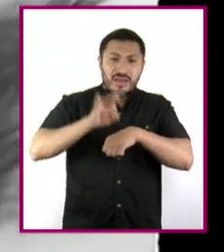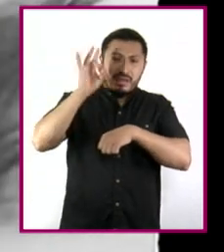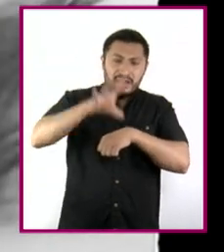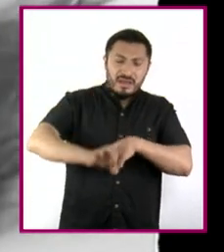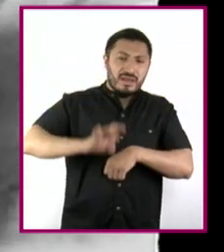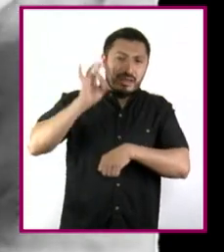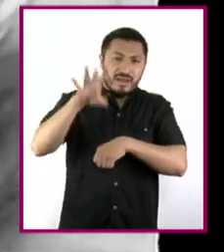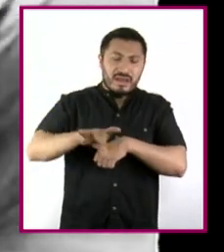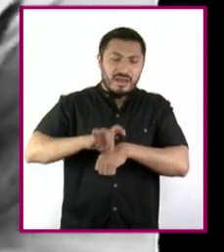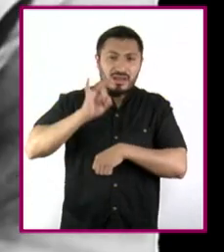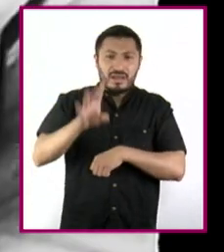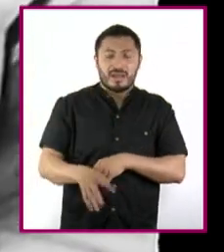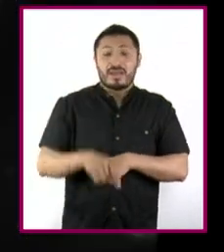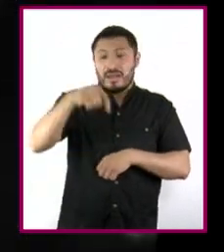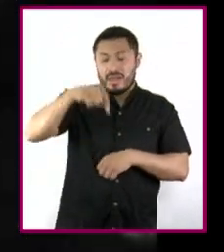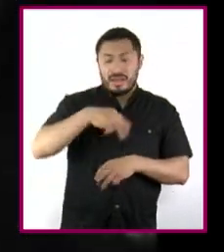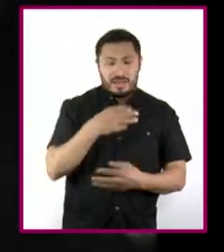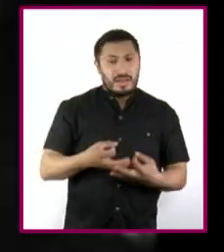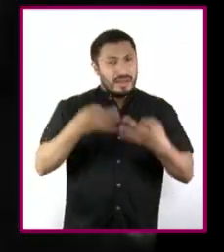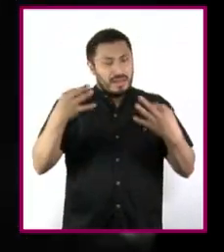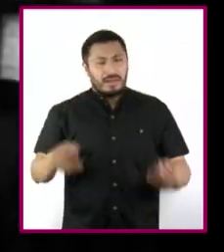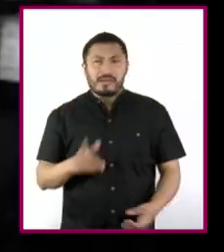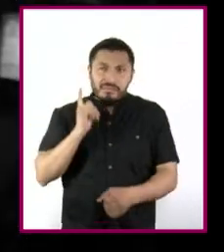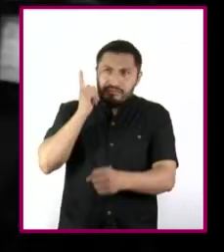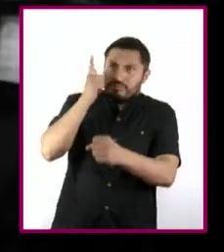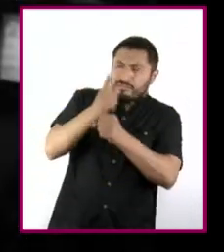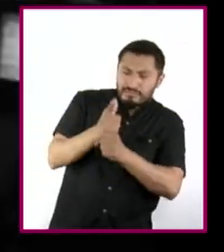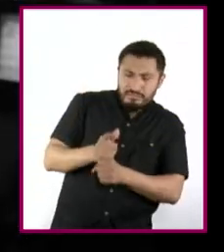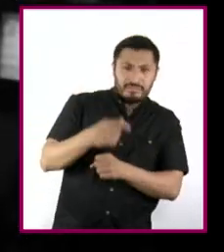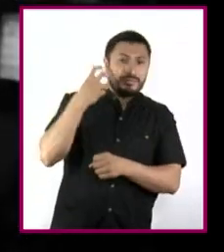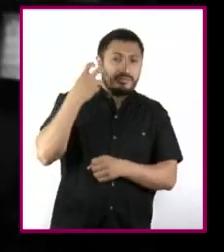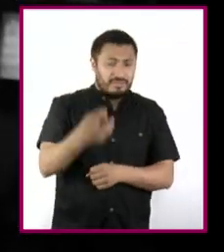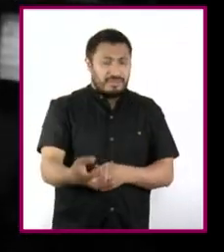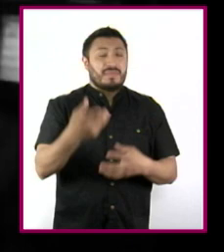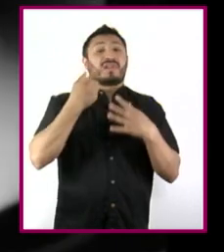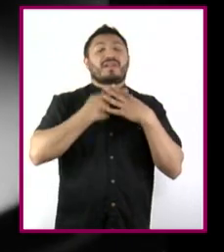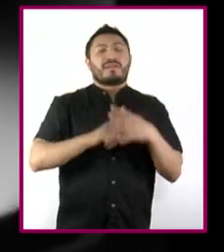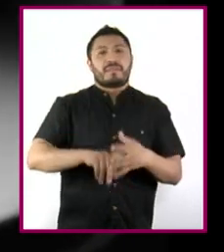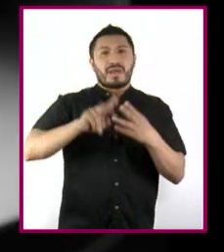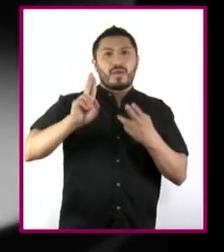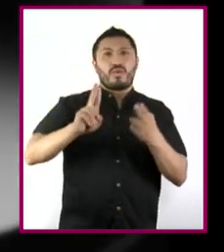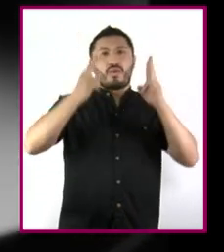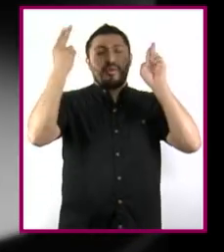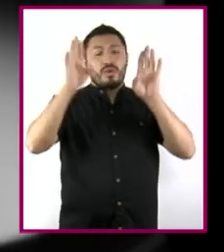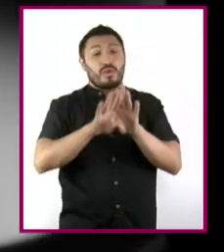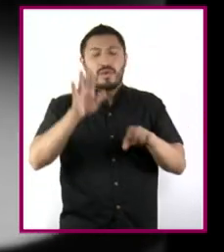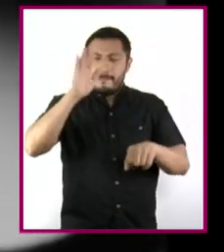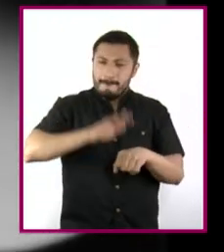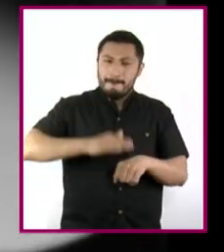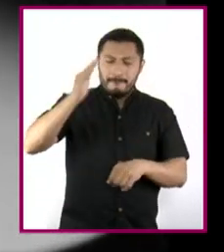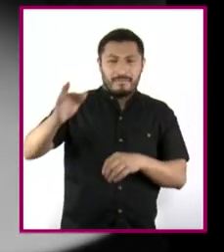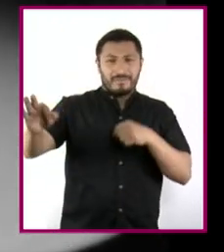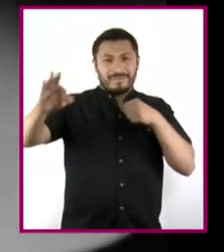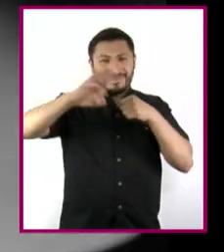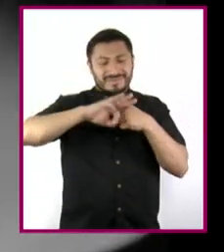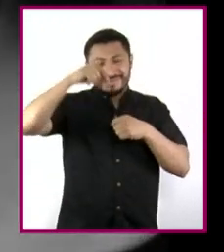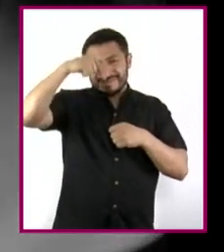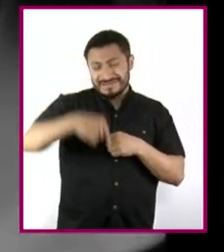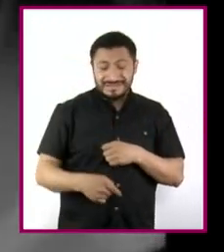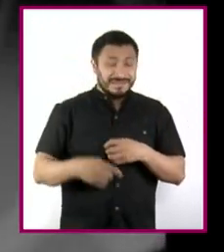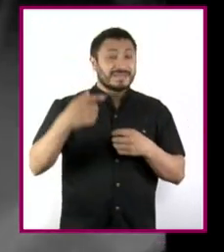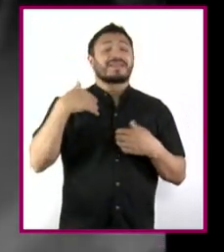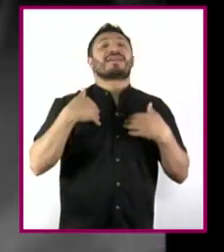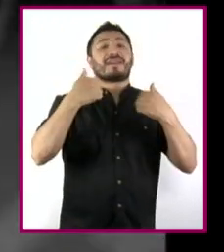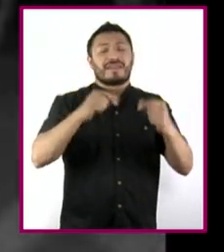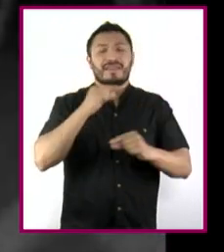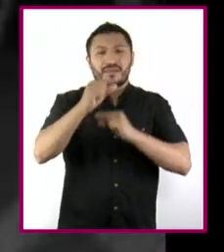que fueron captadas desde Tierra. A partir de aquel momento, el espacio se hizo cada vez más cercano y se